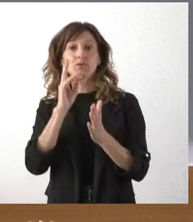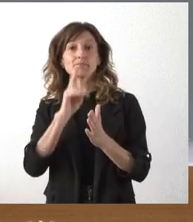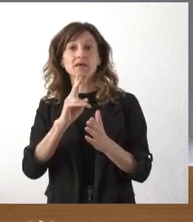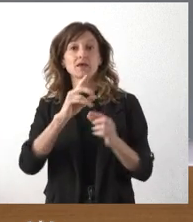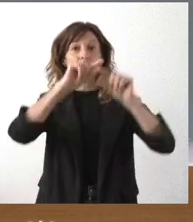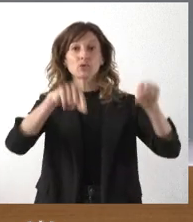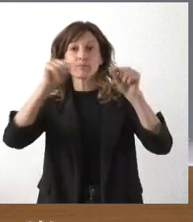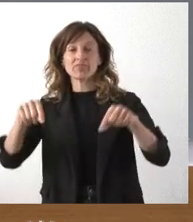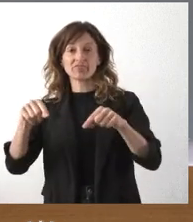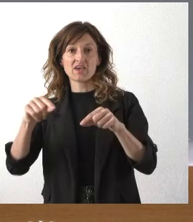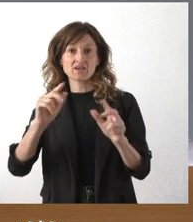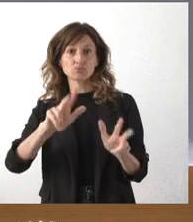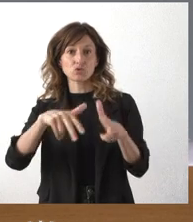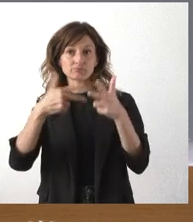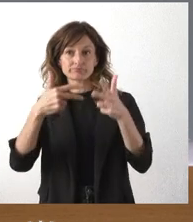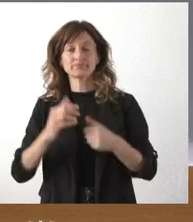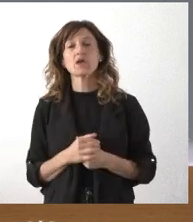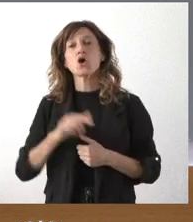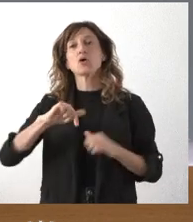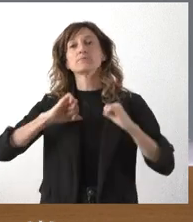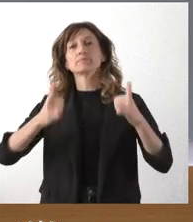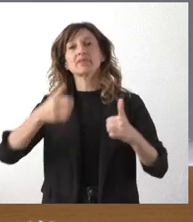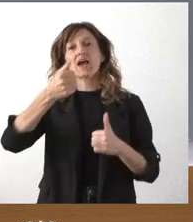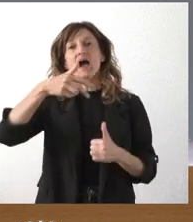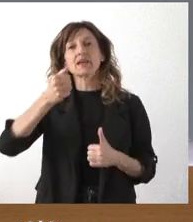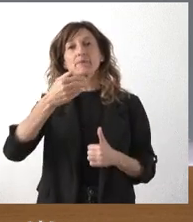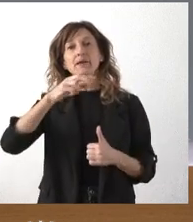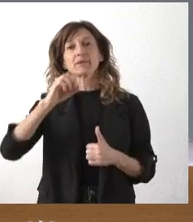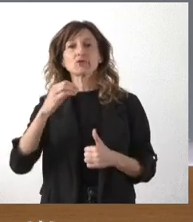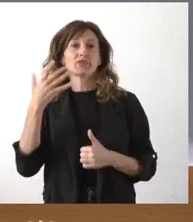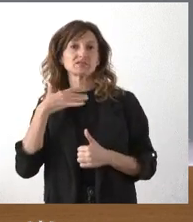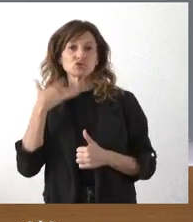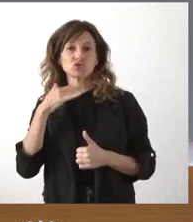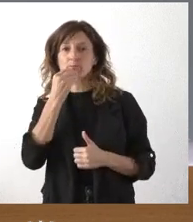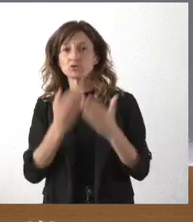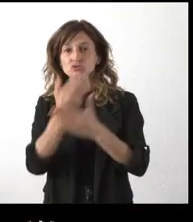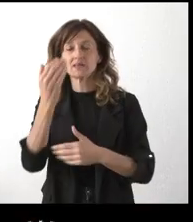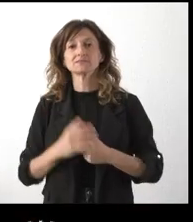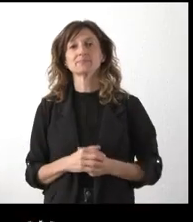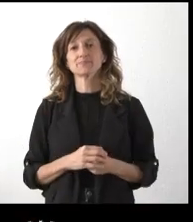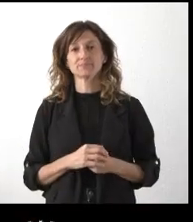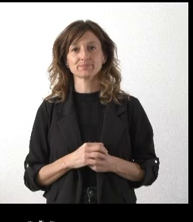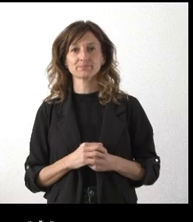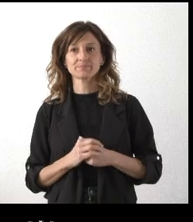diferentes provincias hoy lo iniciamos con Ana barbero en Soria noticias Buenos días Ana